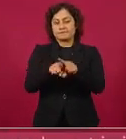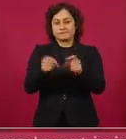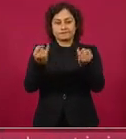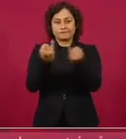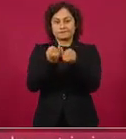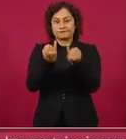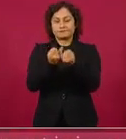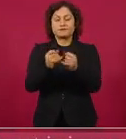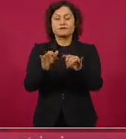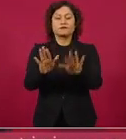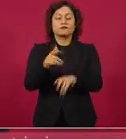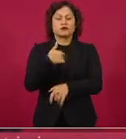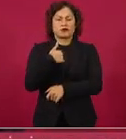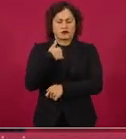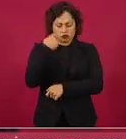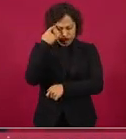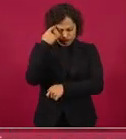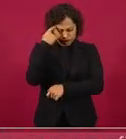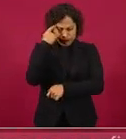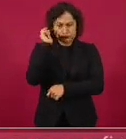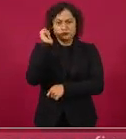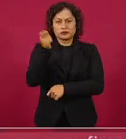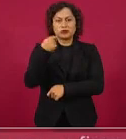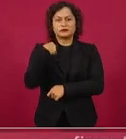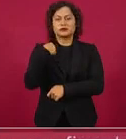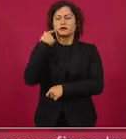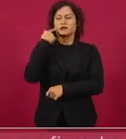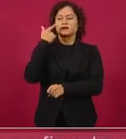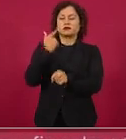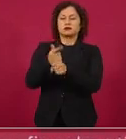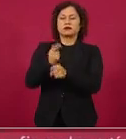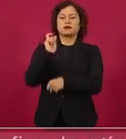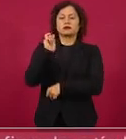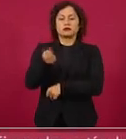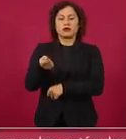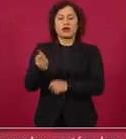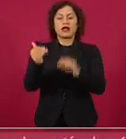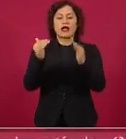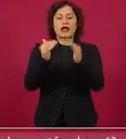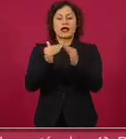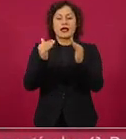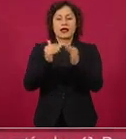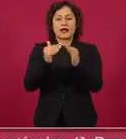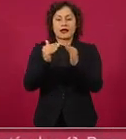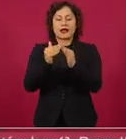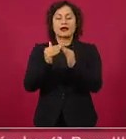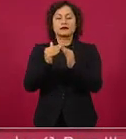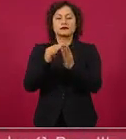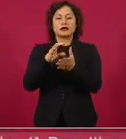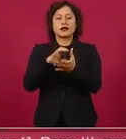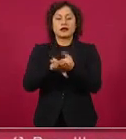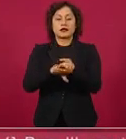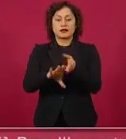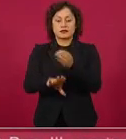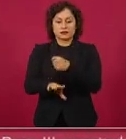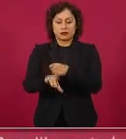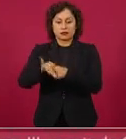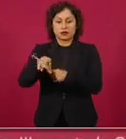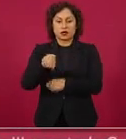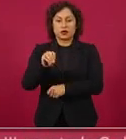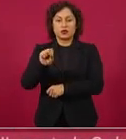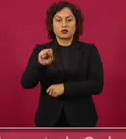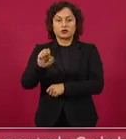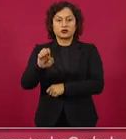me llamó la atención de que lo de la casa que rentó la esposa y José Ramón,